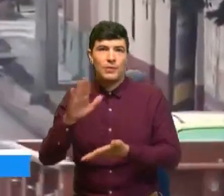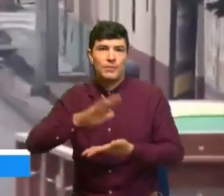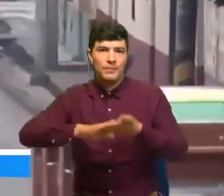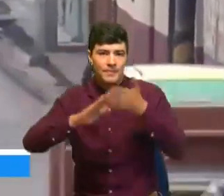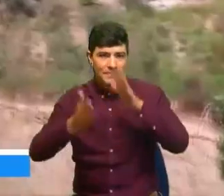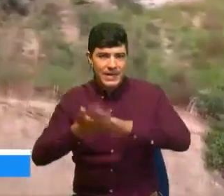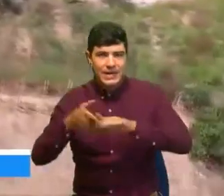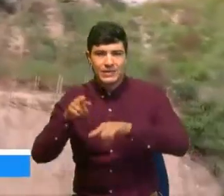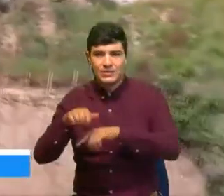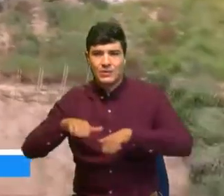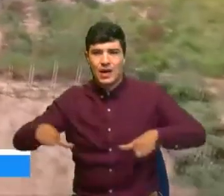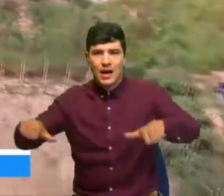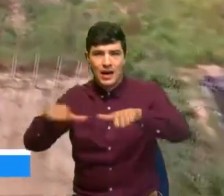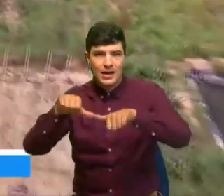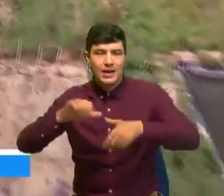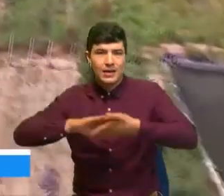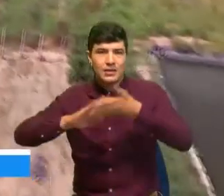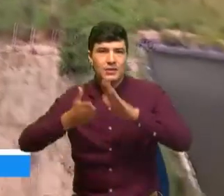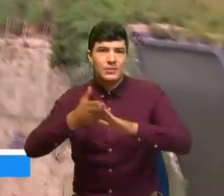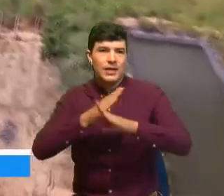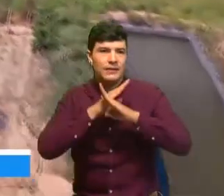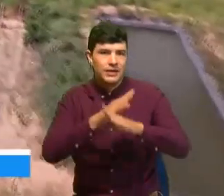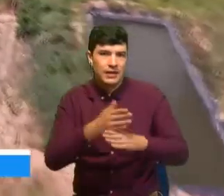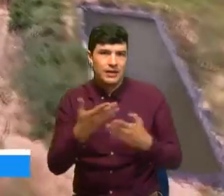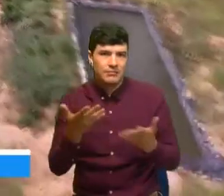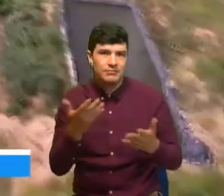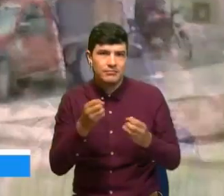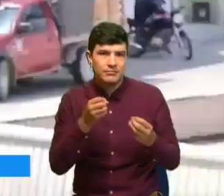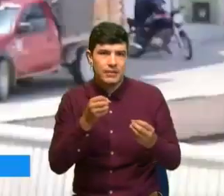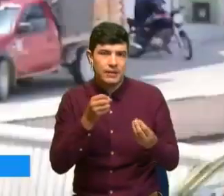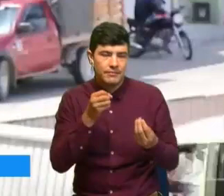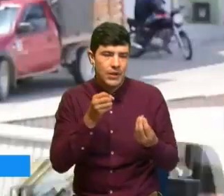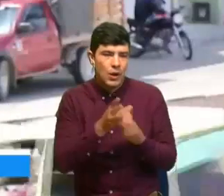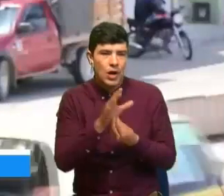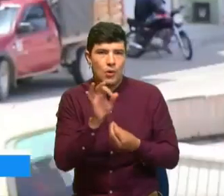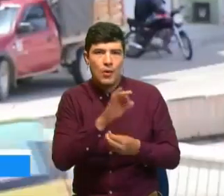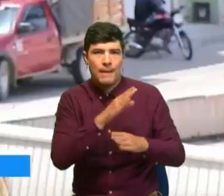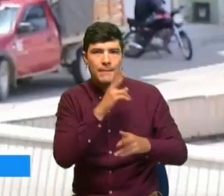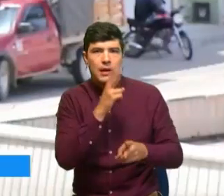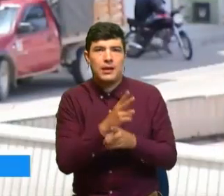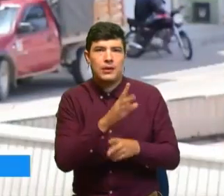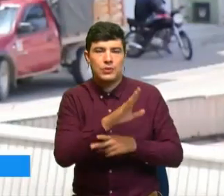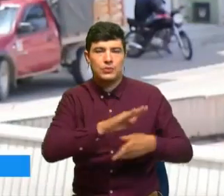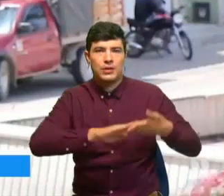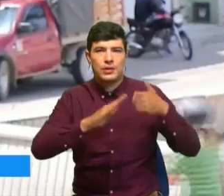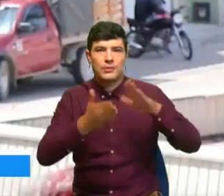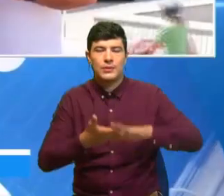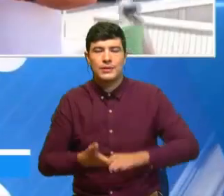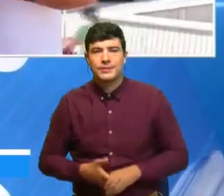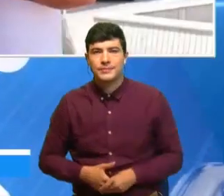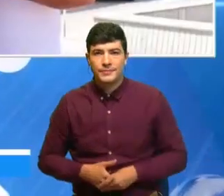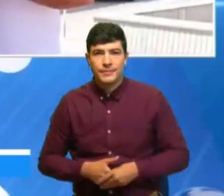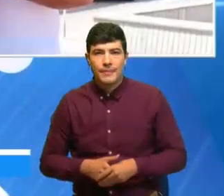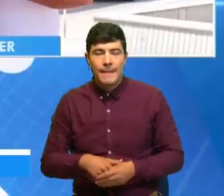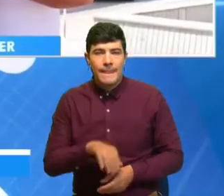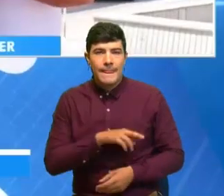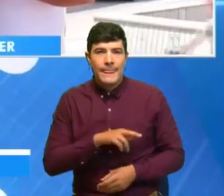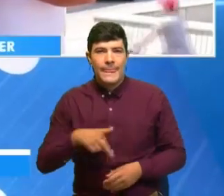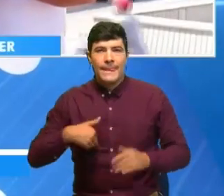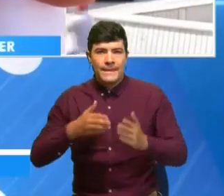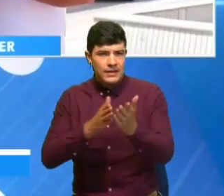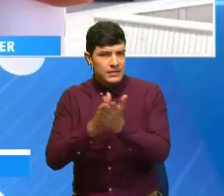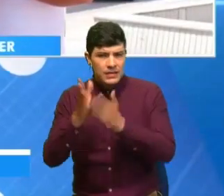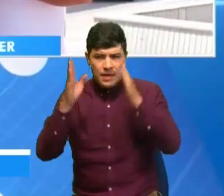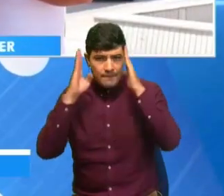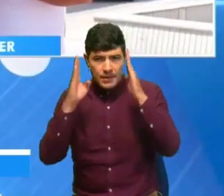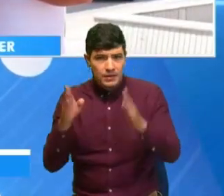para evitar hechos que mantengan el temor en las comunidades nosotros continuaremos atentos a este y toda la